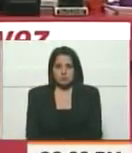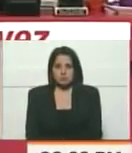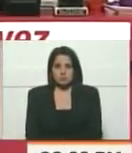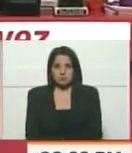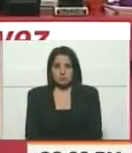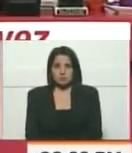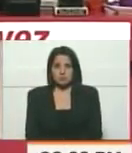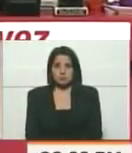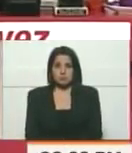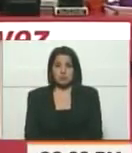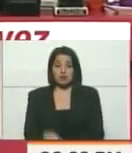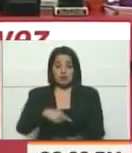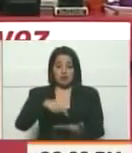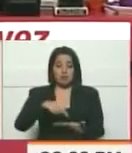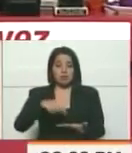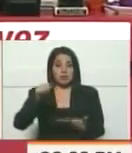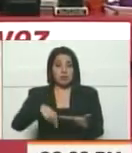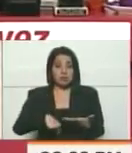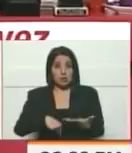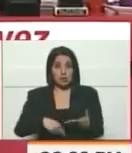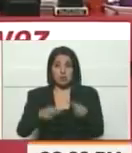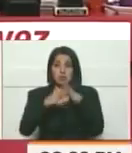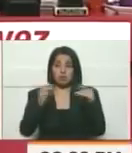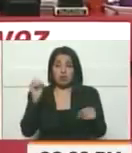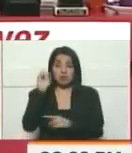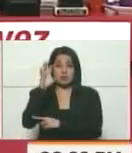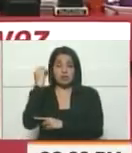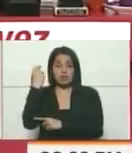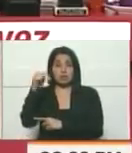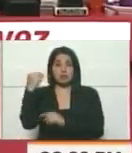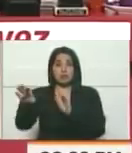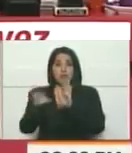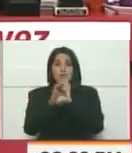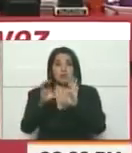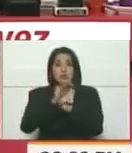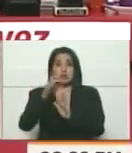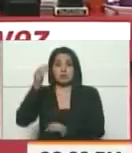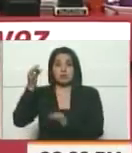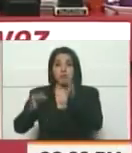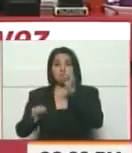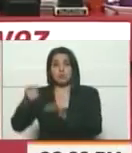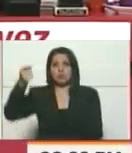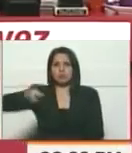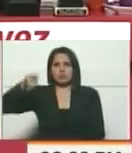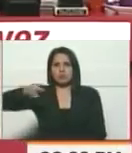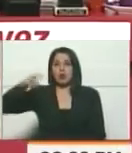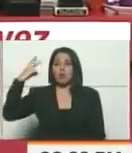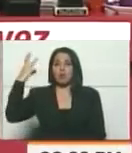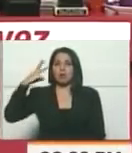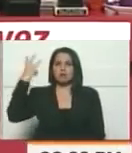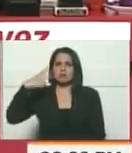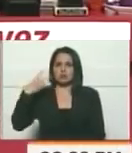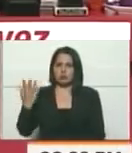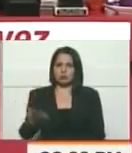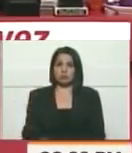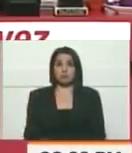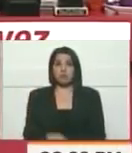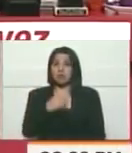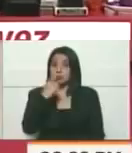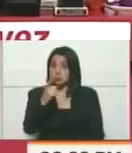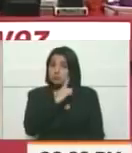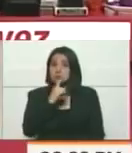Dada, firmada y sellada por la Sala Constitucional del Tribunal Supremo de Justicia en Washington. Así